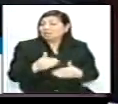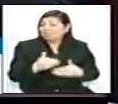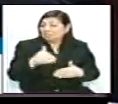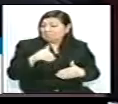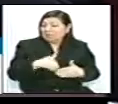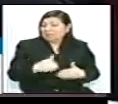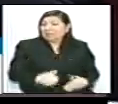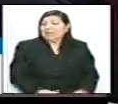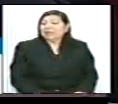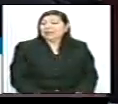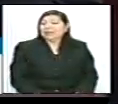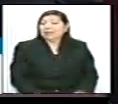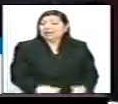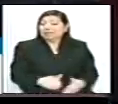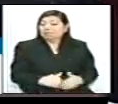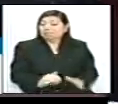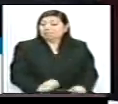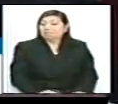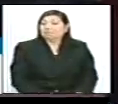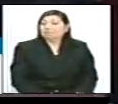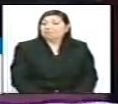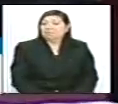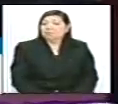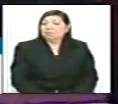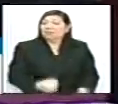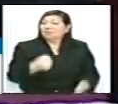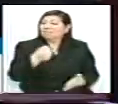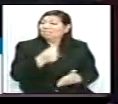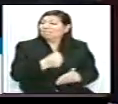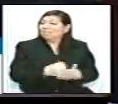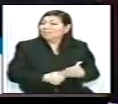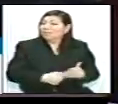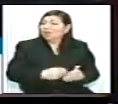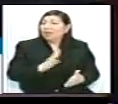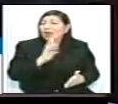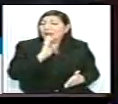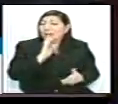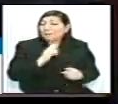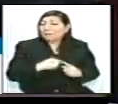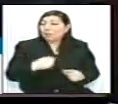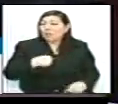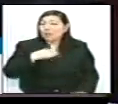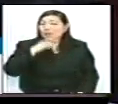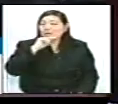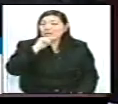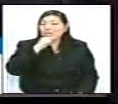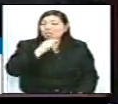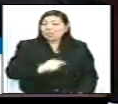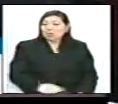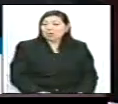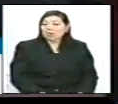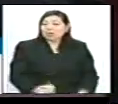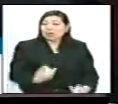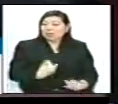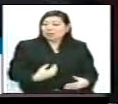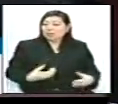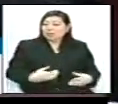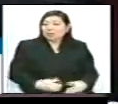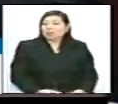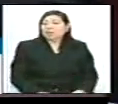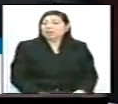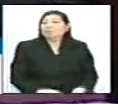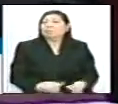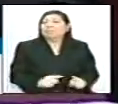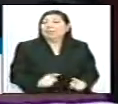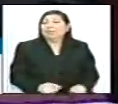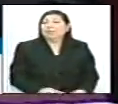de elecciones donde va a ser candidato con violencia verbal frente a una mujer en esta comisión.